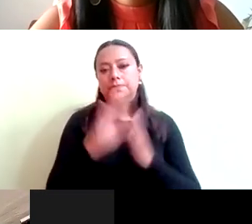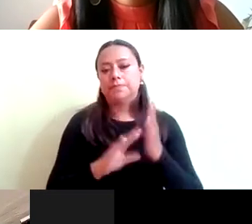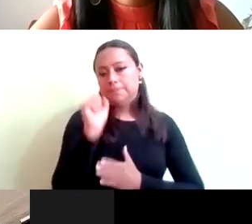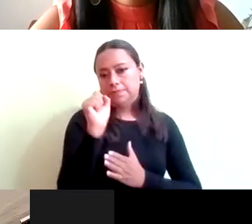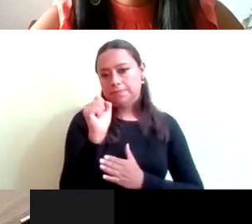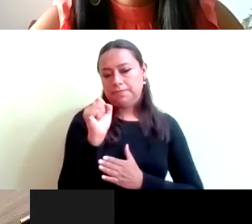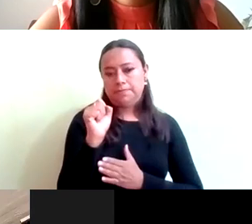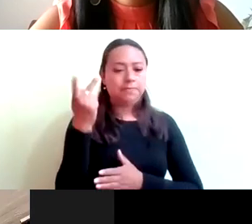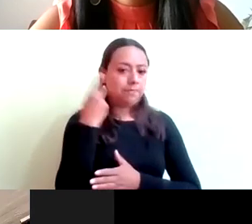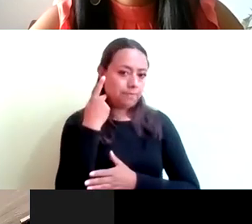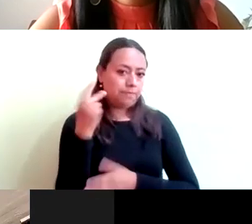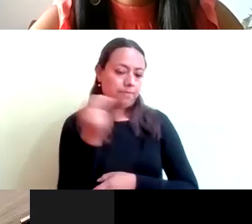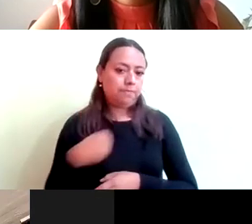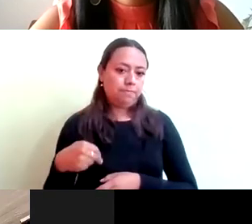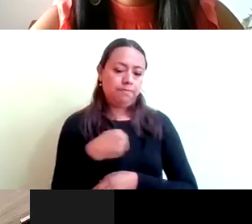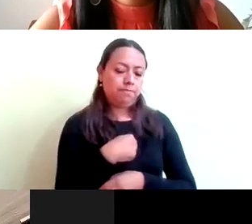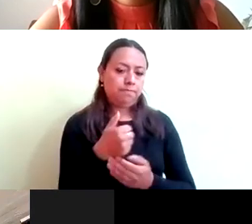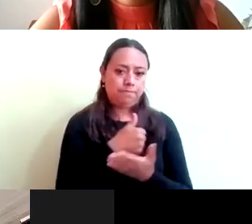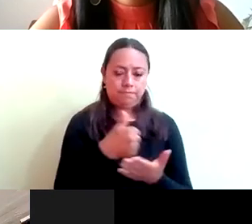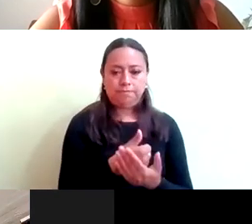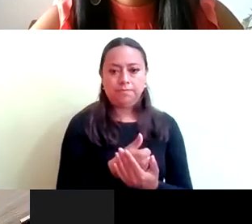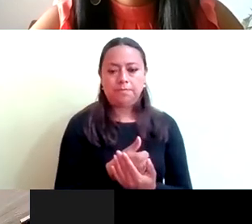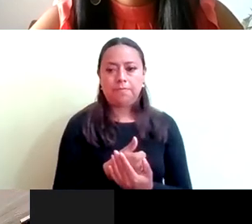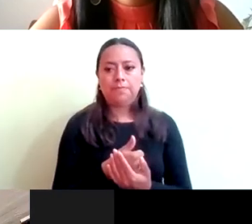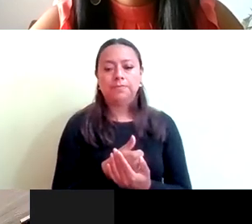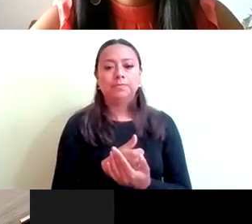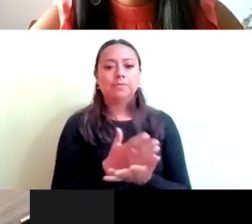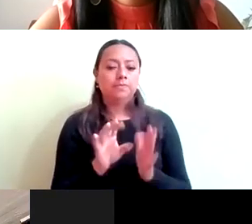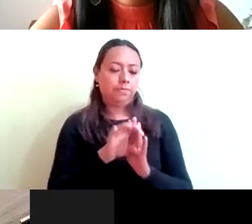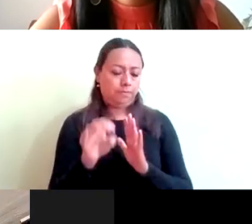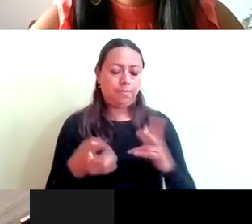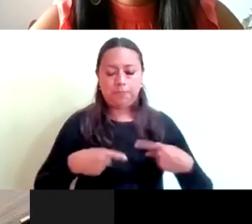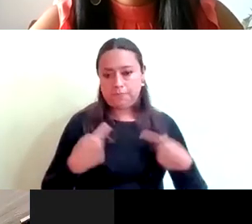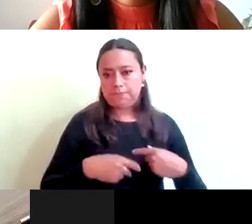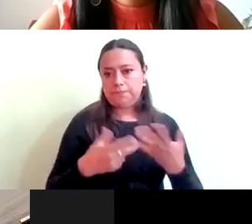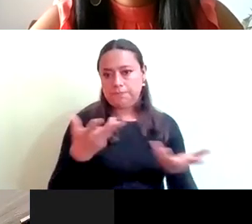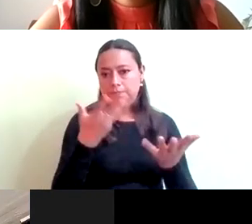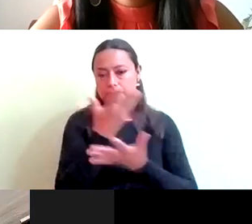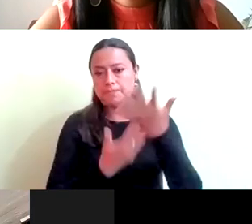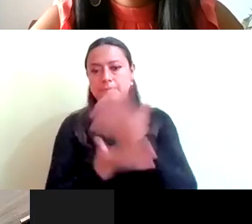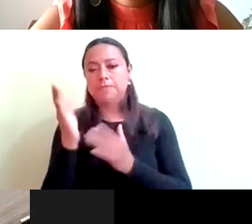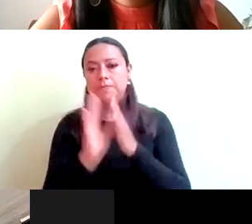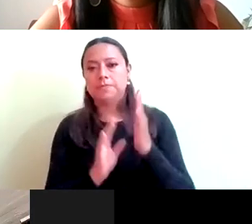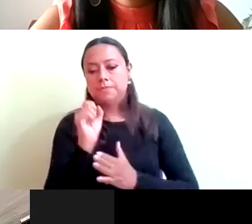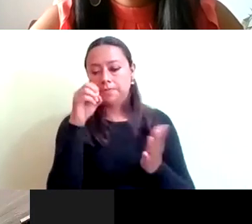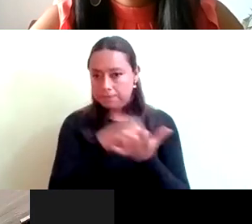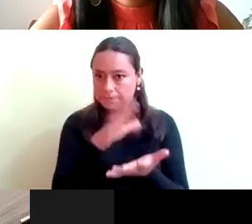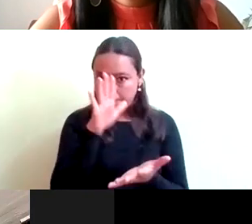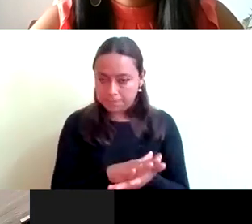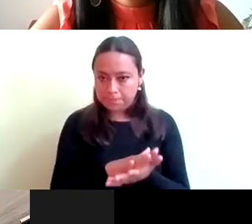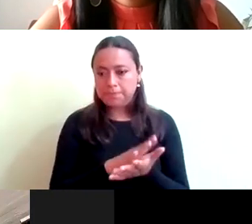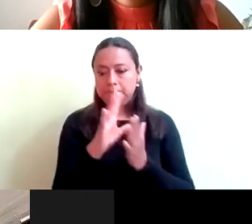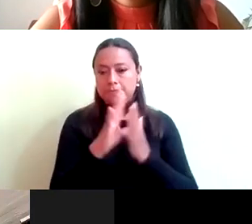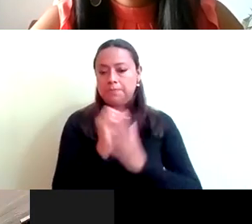nuestra capital. Cuando el constituyente plasmara que la participación ciudadana pasara a otro nivel,